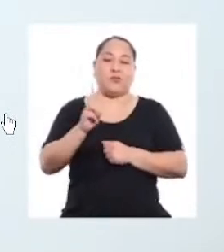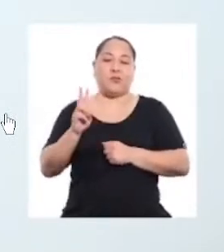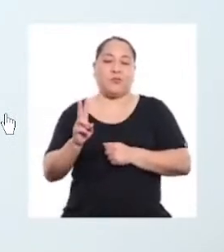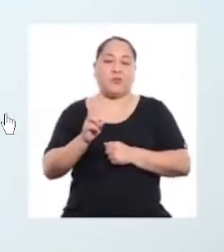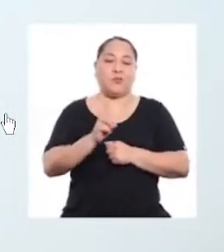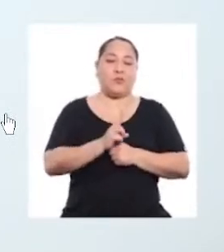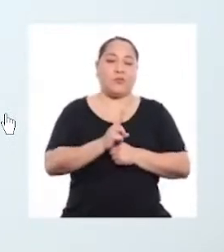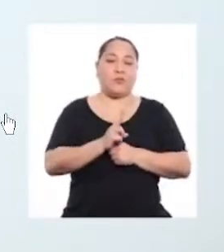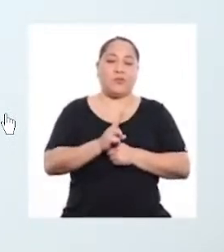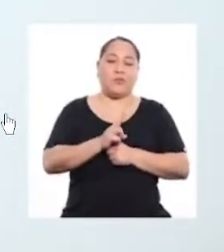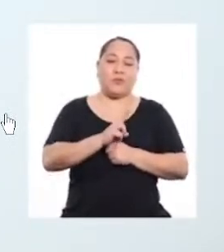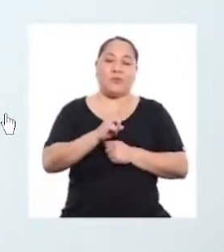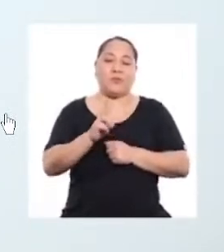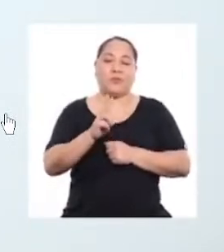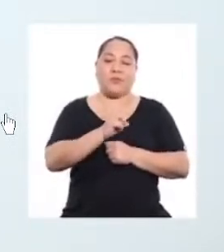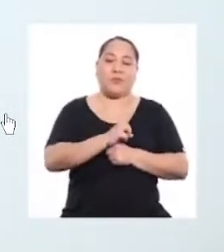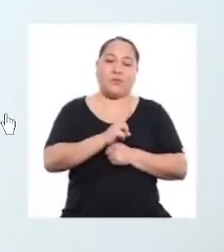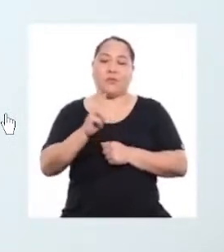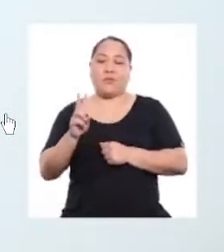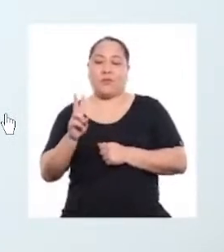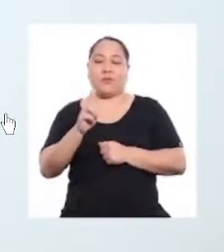1, 2. Eso es.